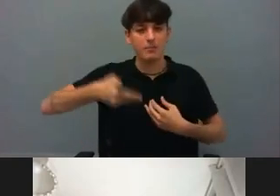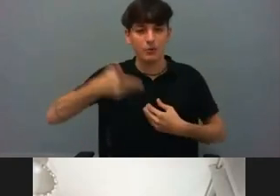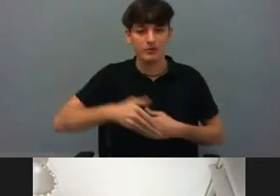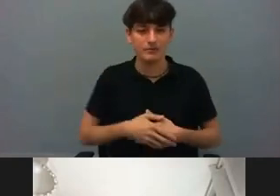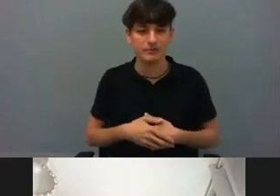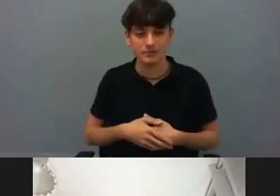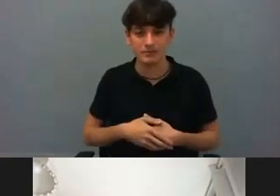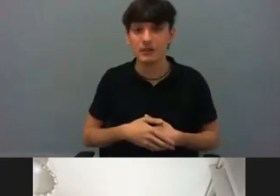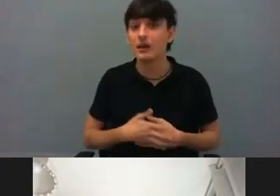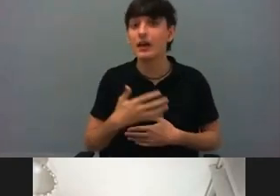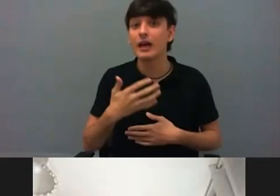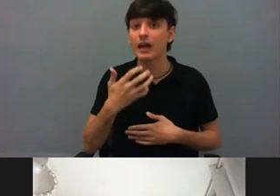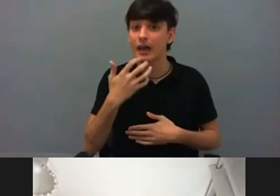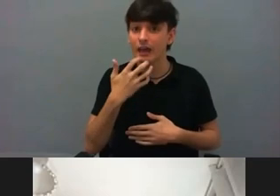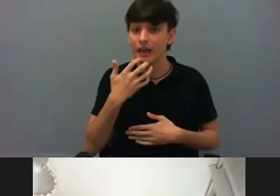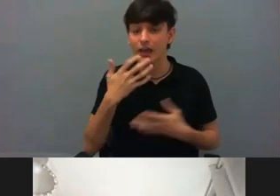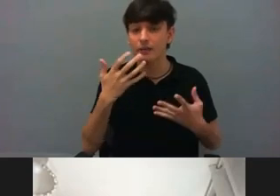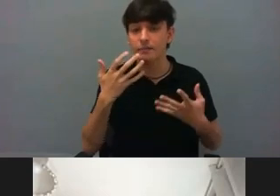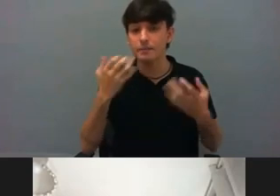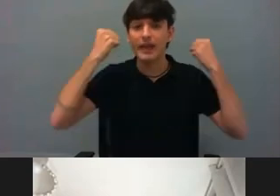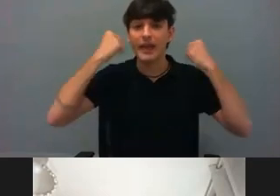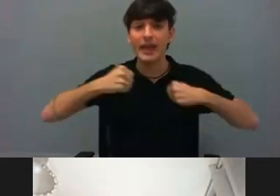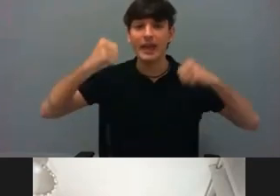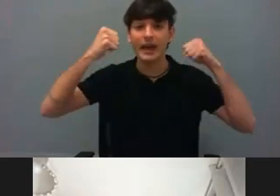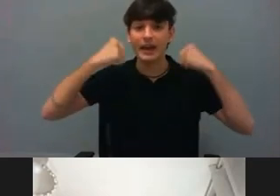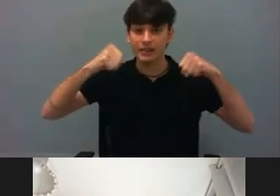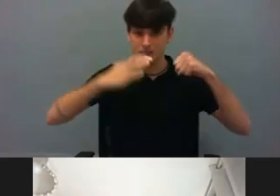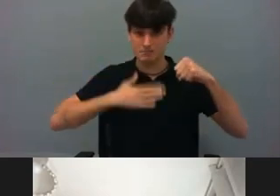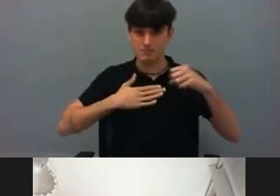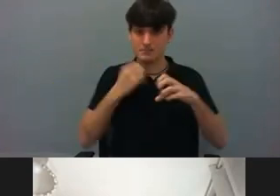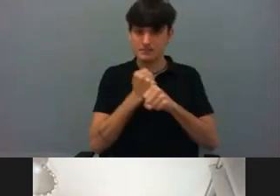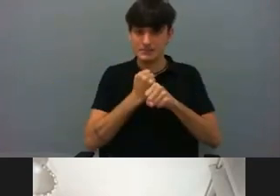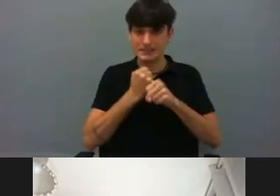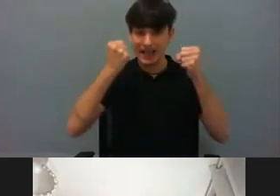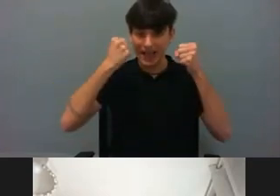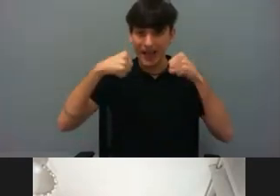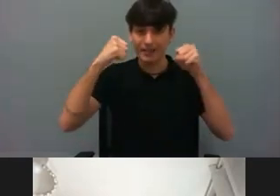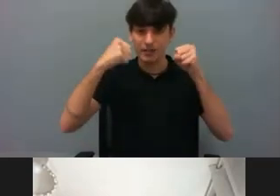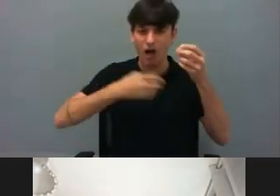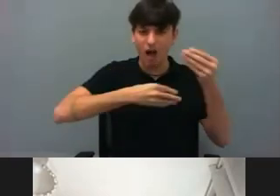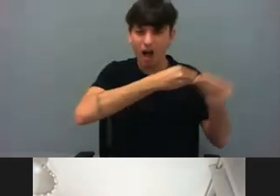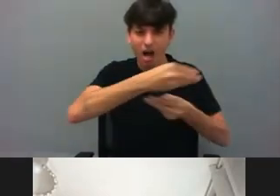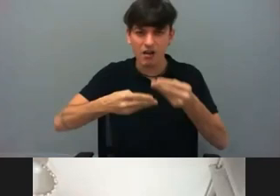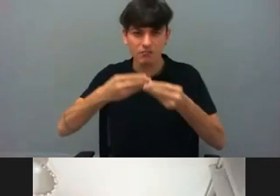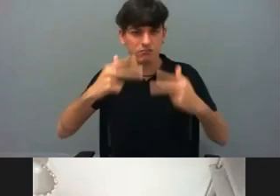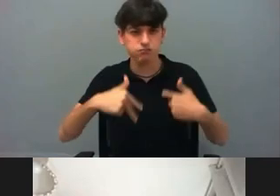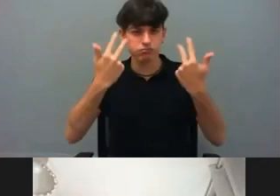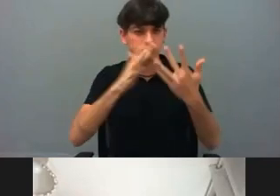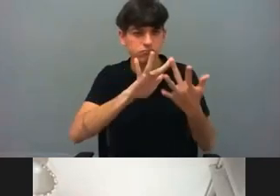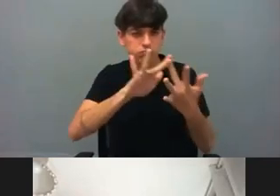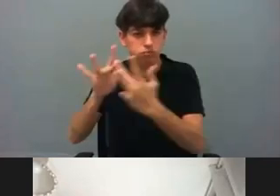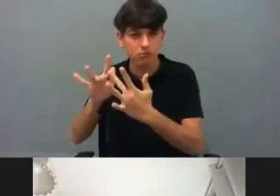El ejercicio de nuestra profesión, de mi profesión, me ha permitido relacionarme con otros